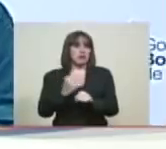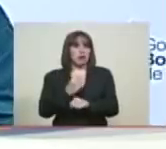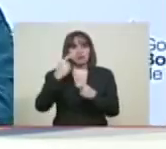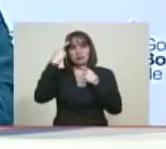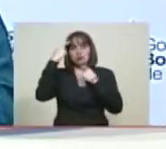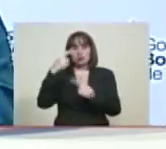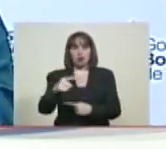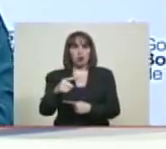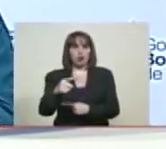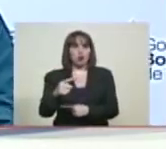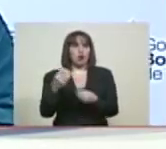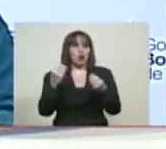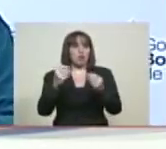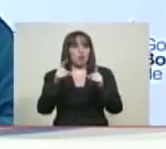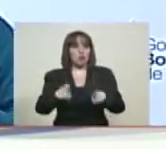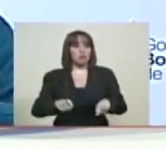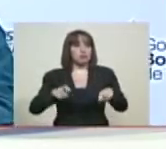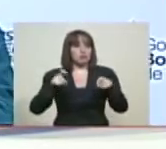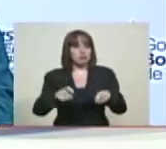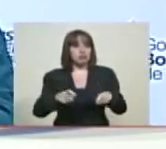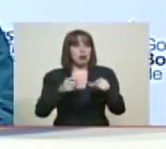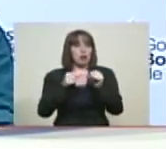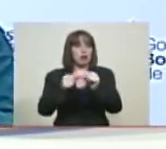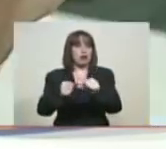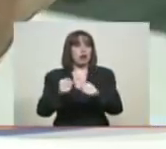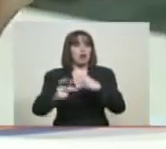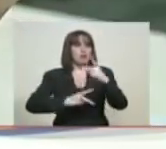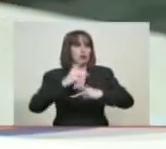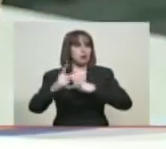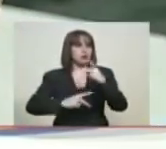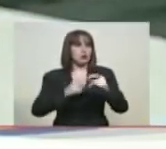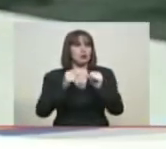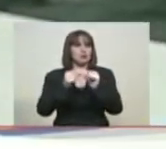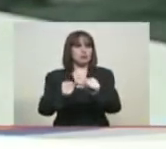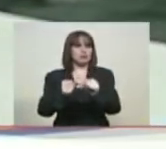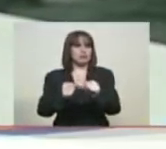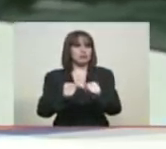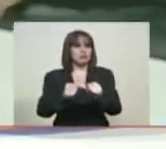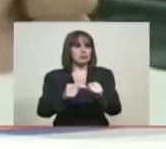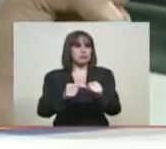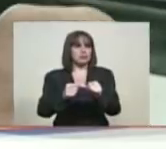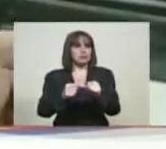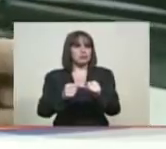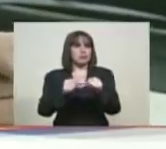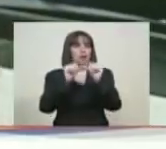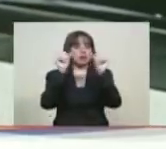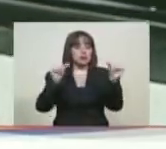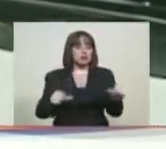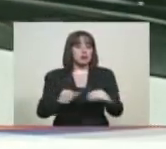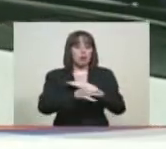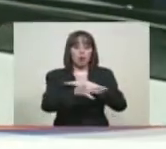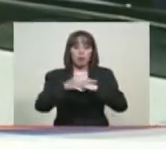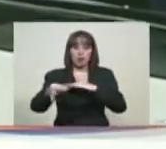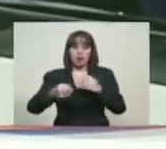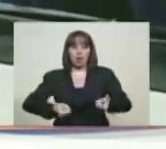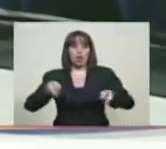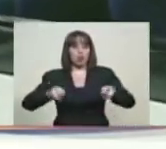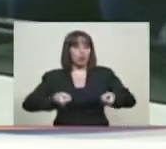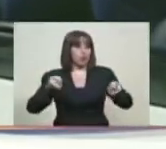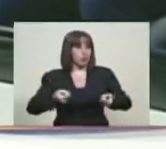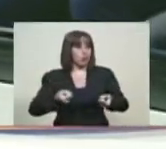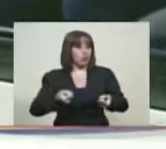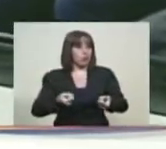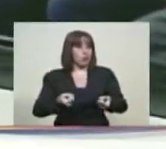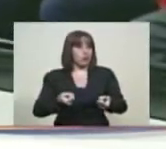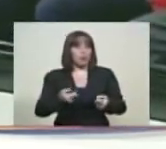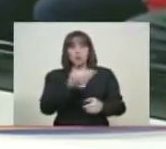estabilizar la producción estabilizar la distribución estabilizar el sistema de mercados municipales estabilizar